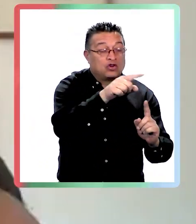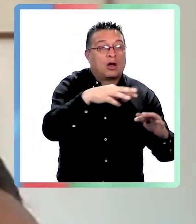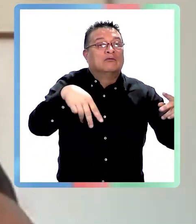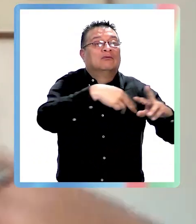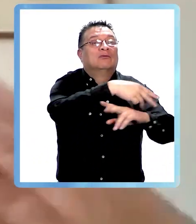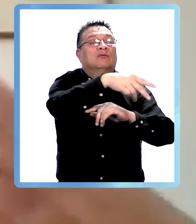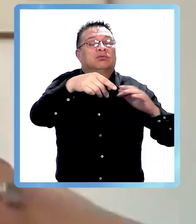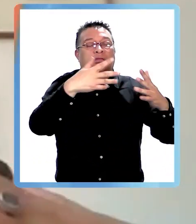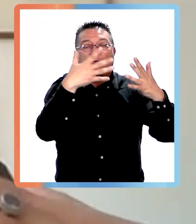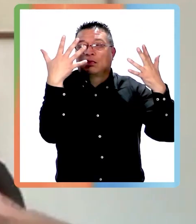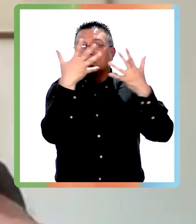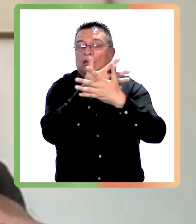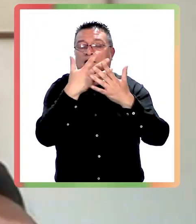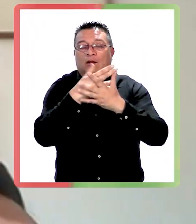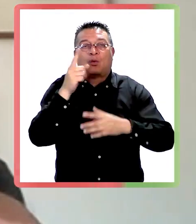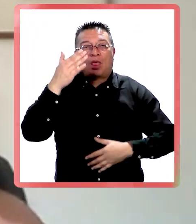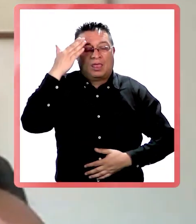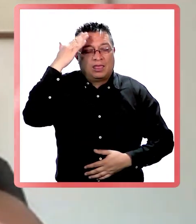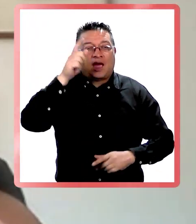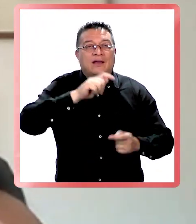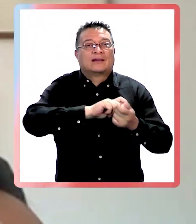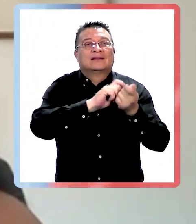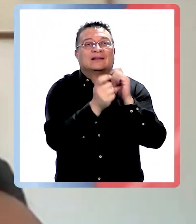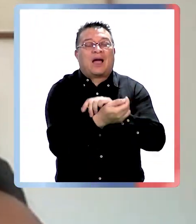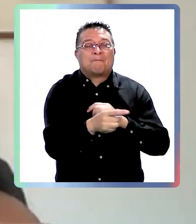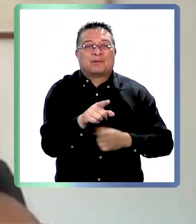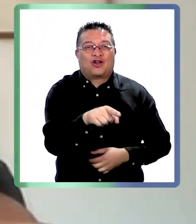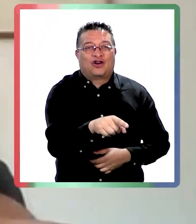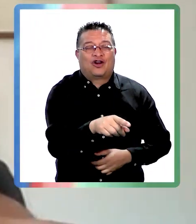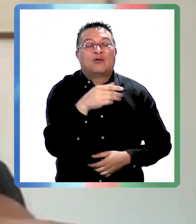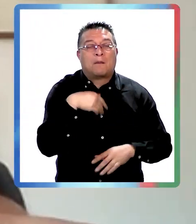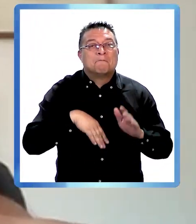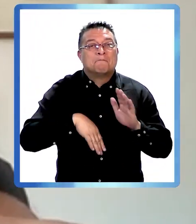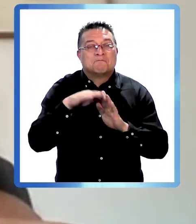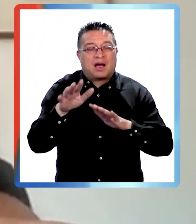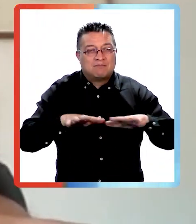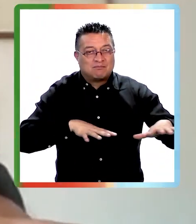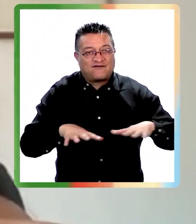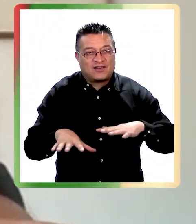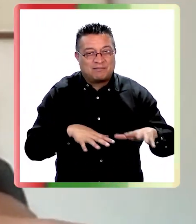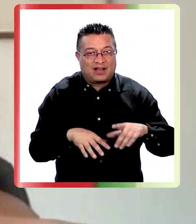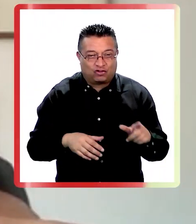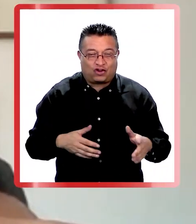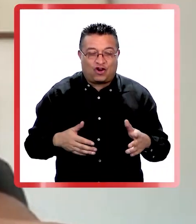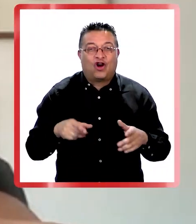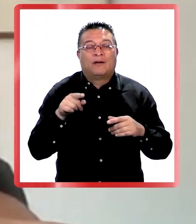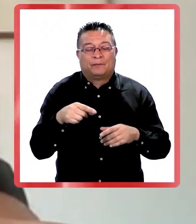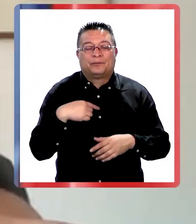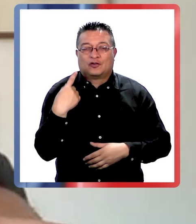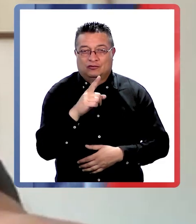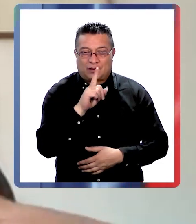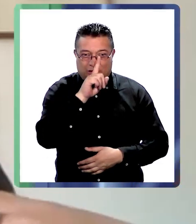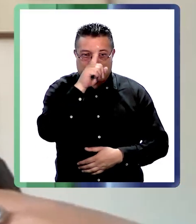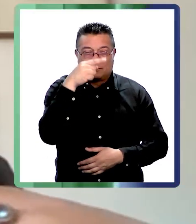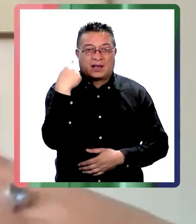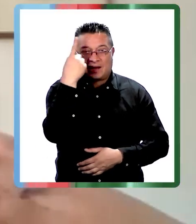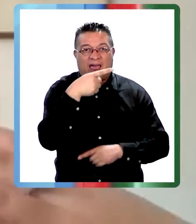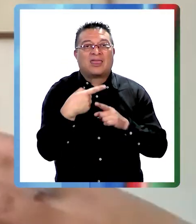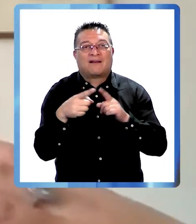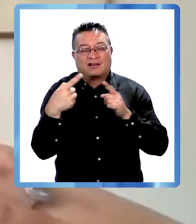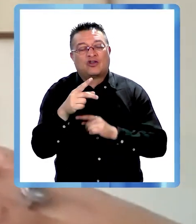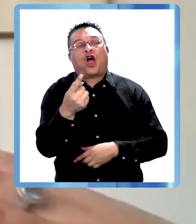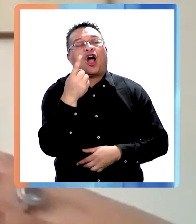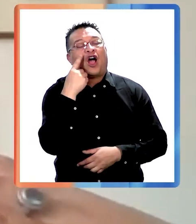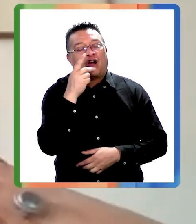mucha más gente dando vueltas durante el día, hay en el fondo más movimiento, estoy acostumbrado a ver